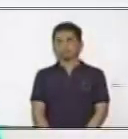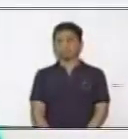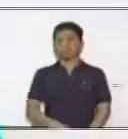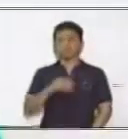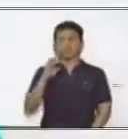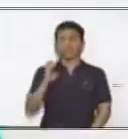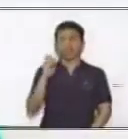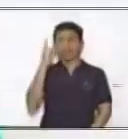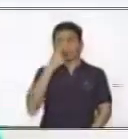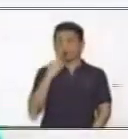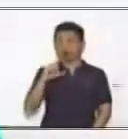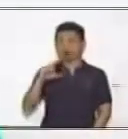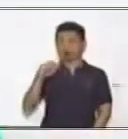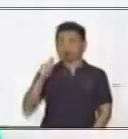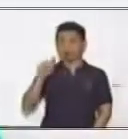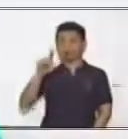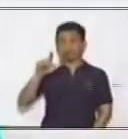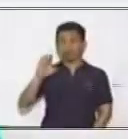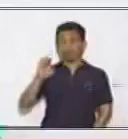Escaleno.